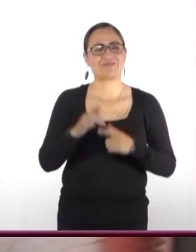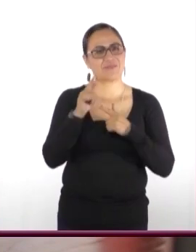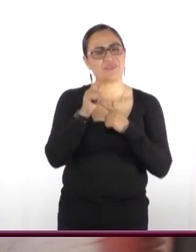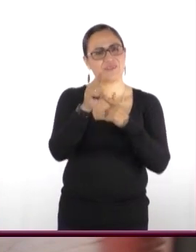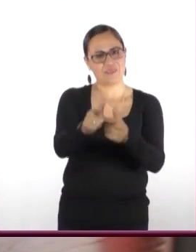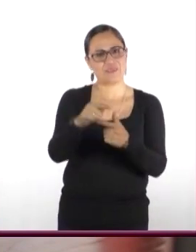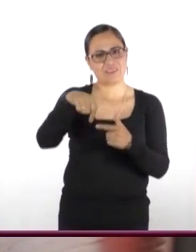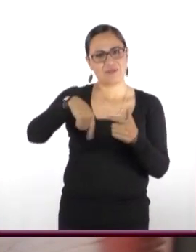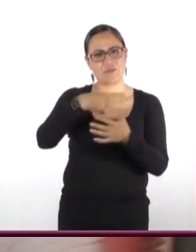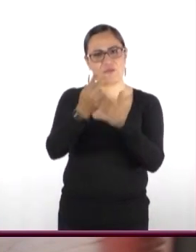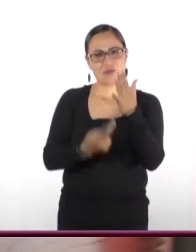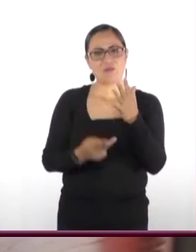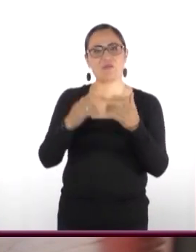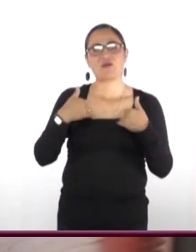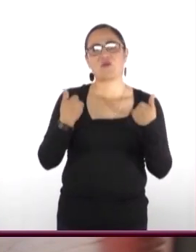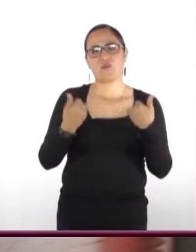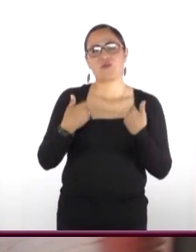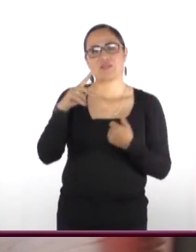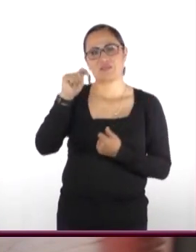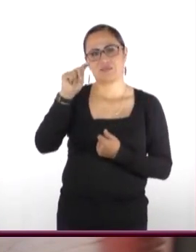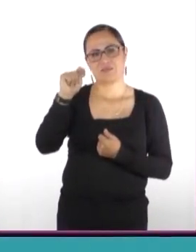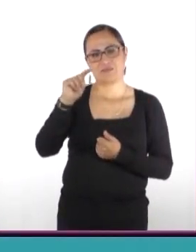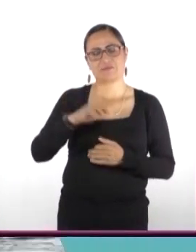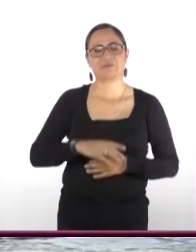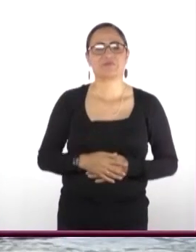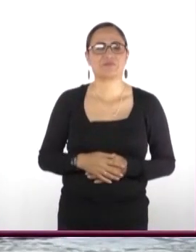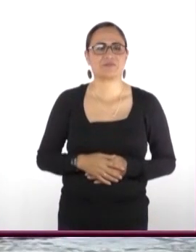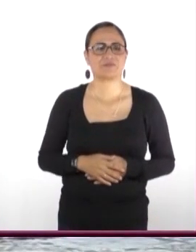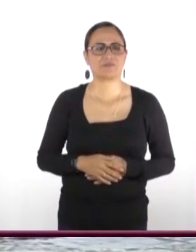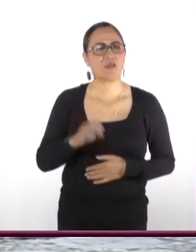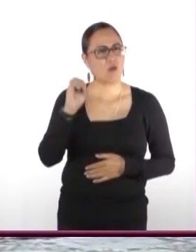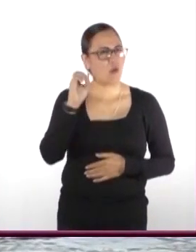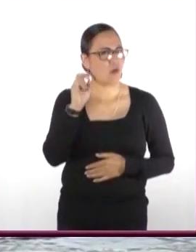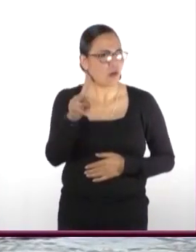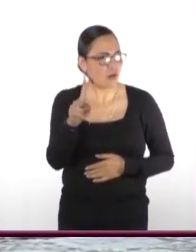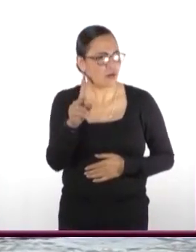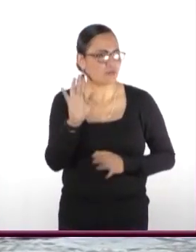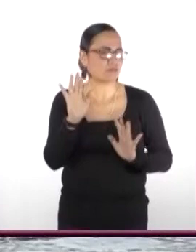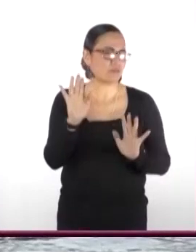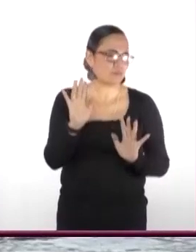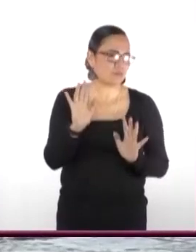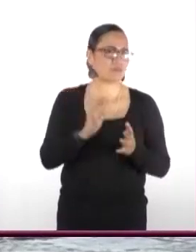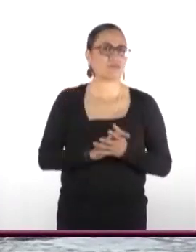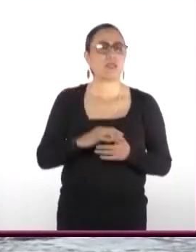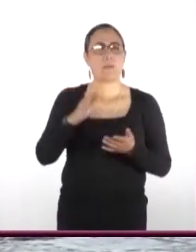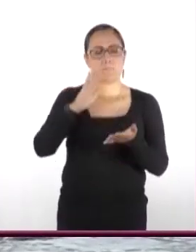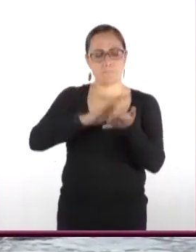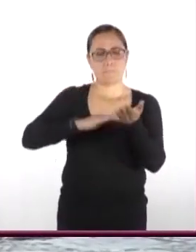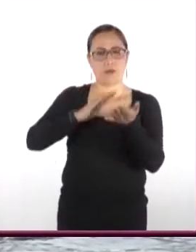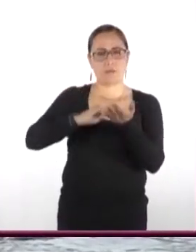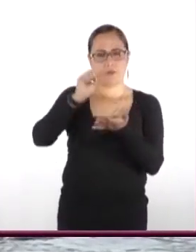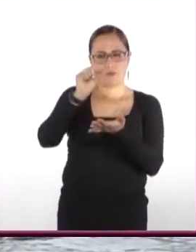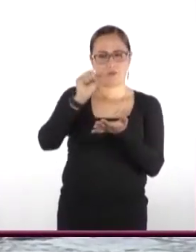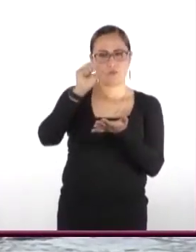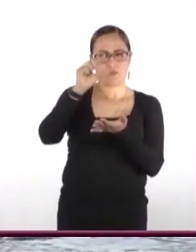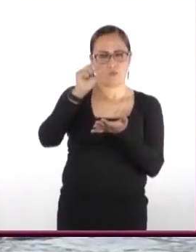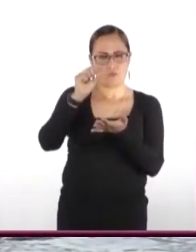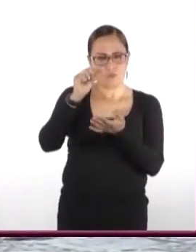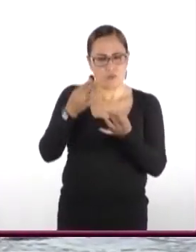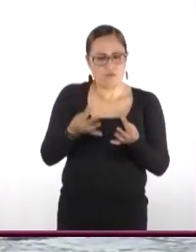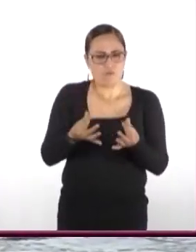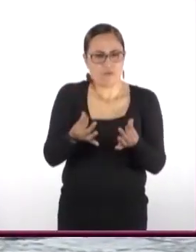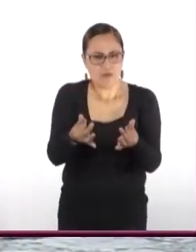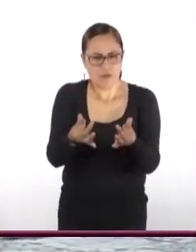continuamos con esto que es Jóvenes en TV. Ok, bueno, Definitivamente el grosor del papel importa, pero